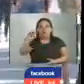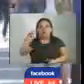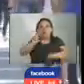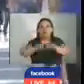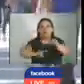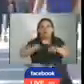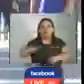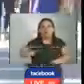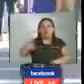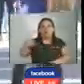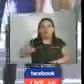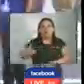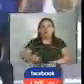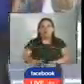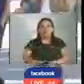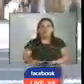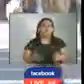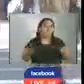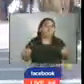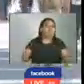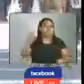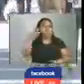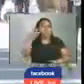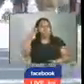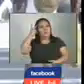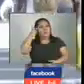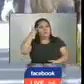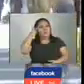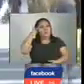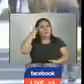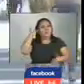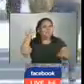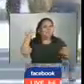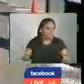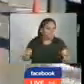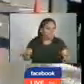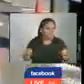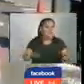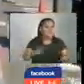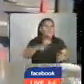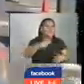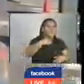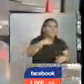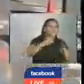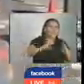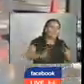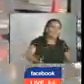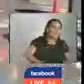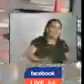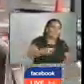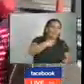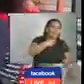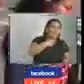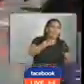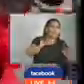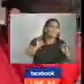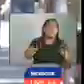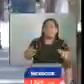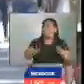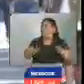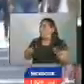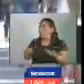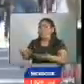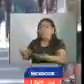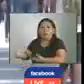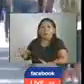presente ejercicio fiscal. Es decir, sacrificio fiscal pequeño para algo que va a generar un